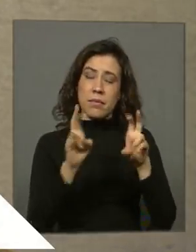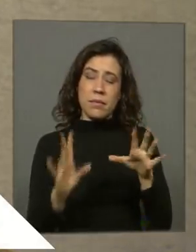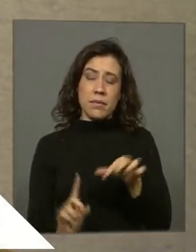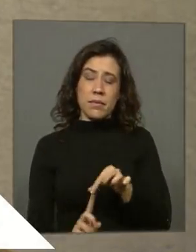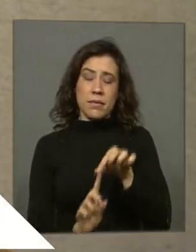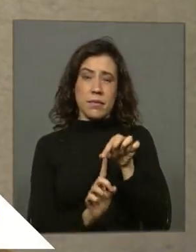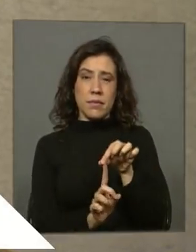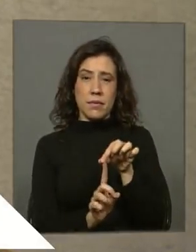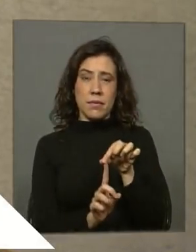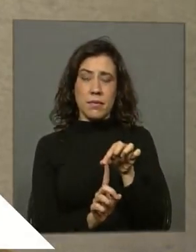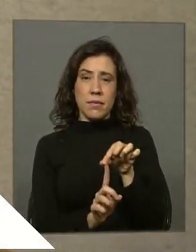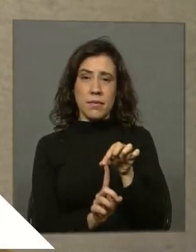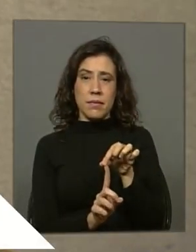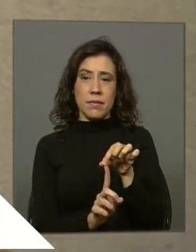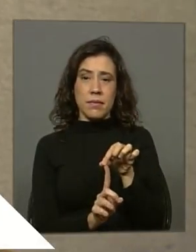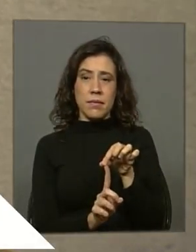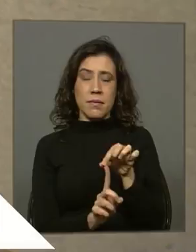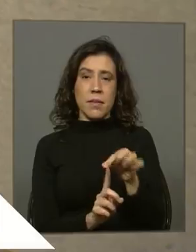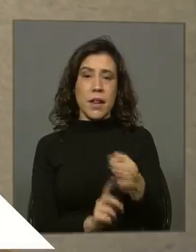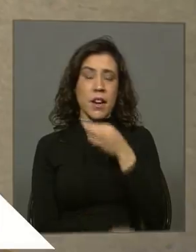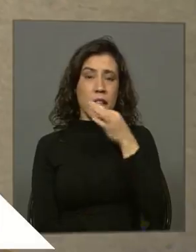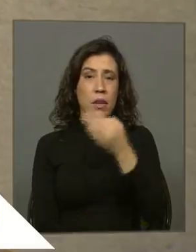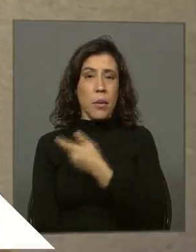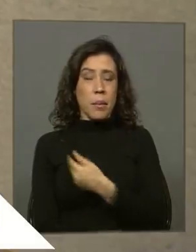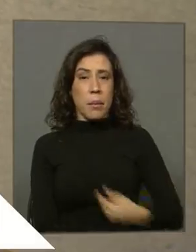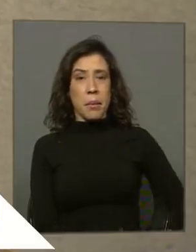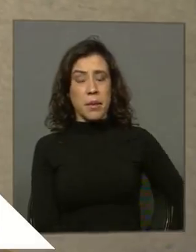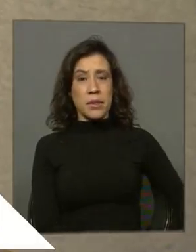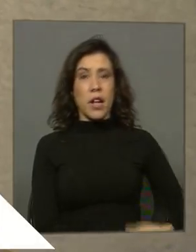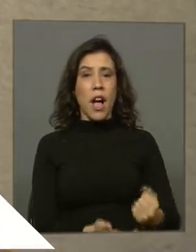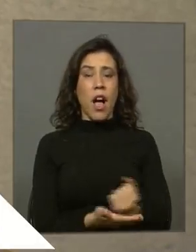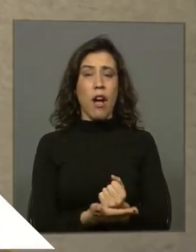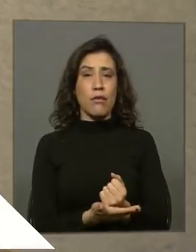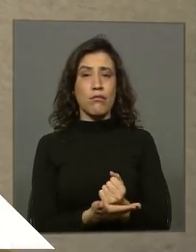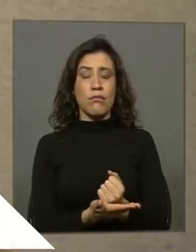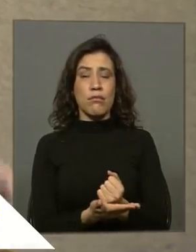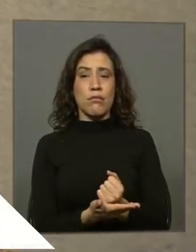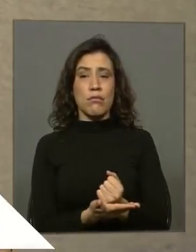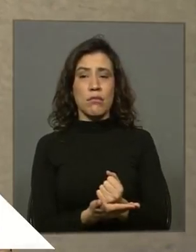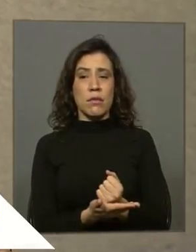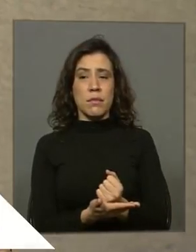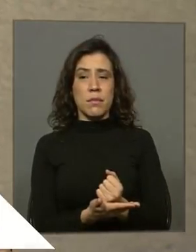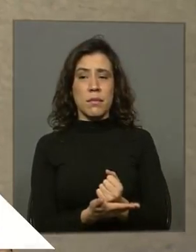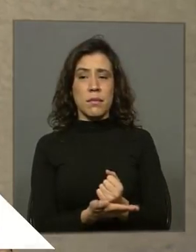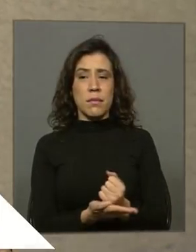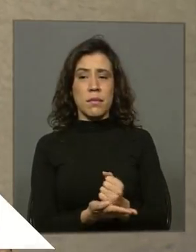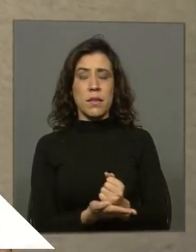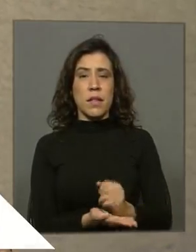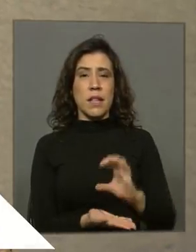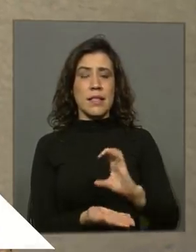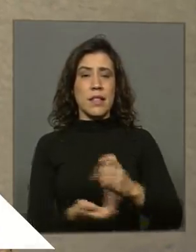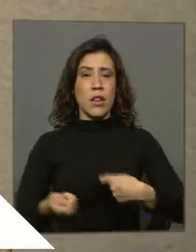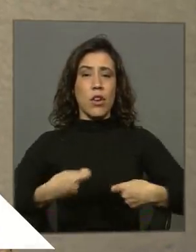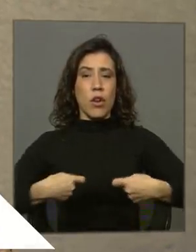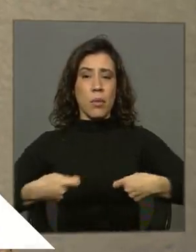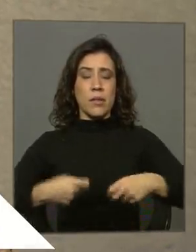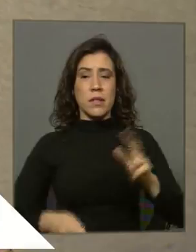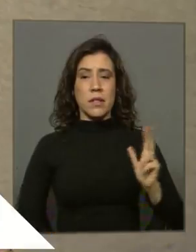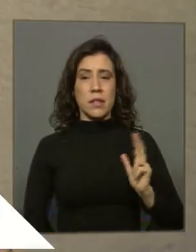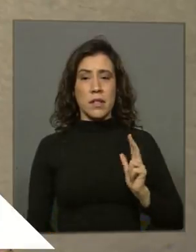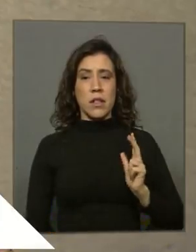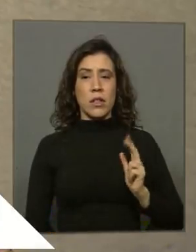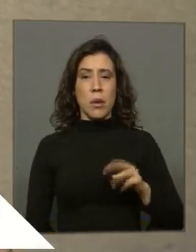fondo hubo un tema más de fondo que lo planteó el presidente de la asociación de centros comerciales el señor